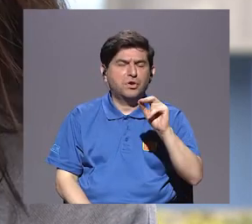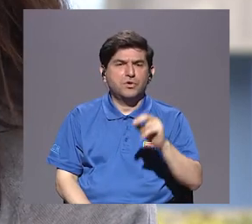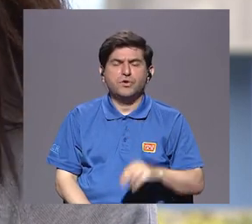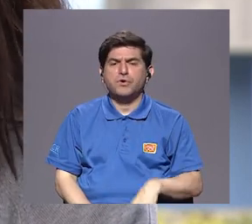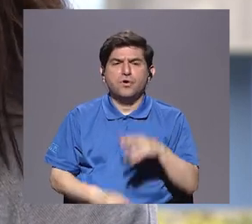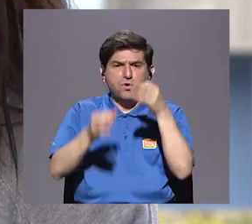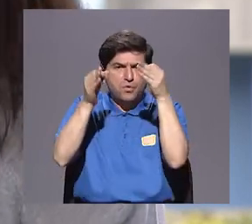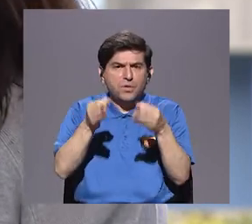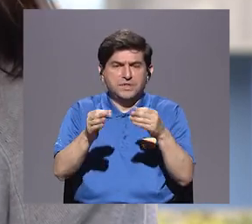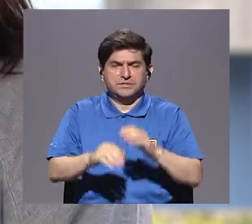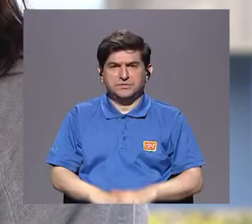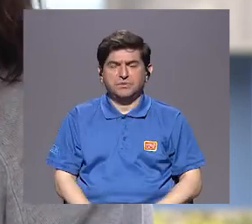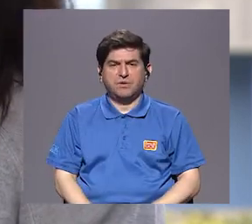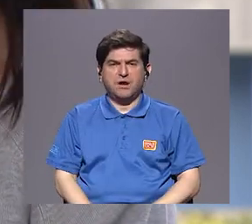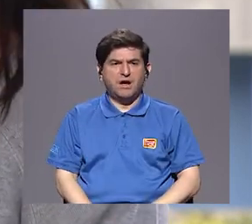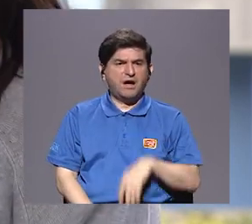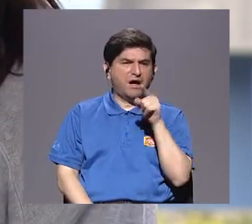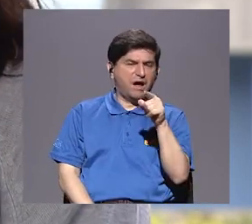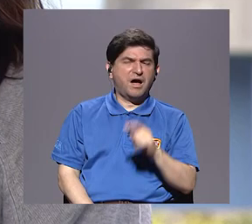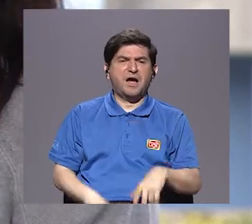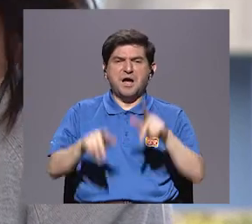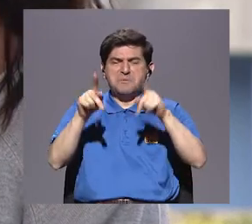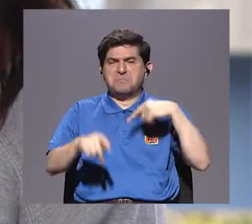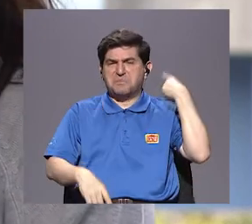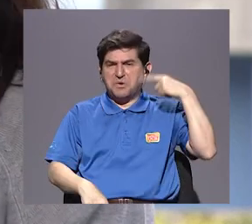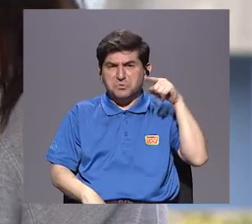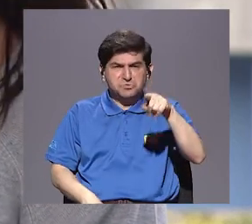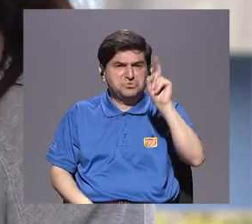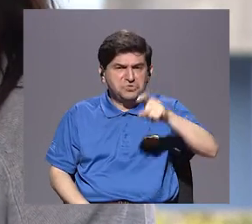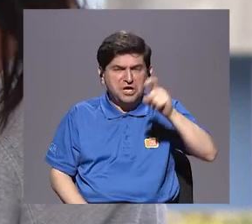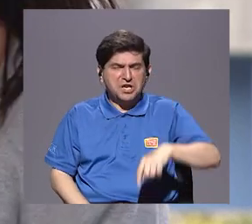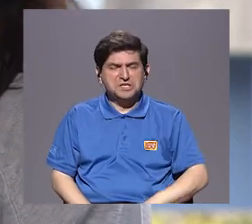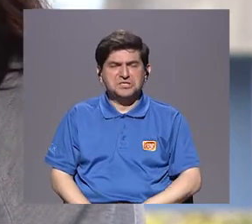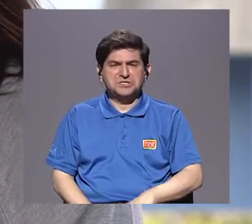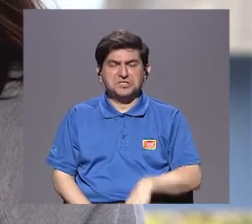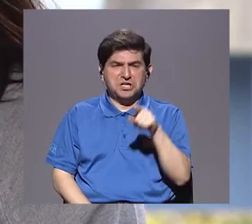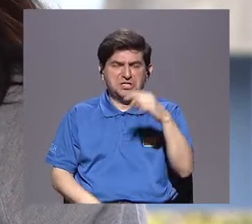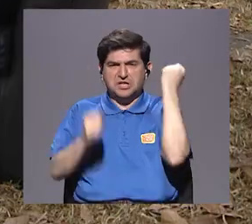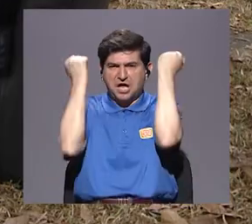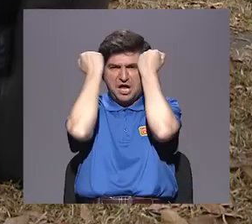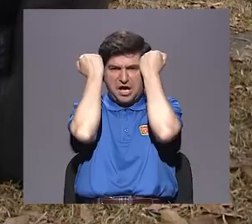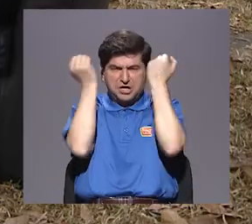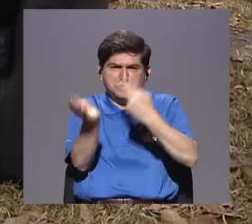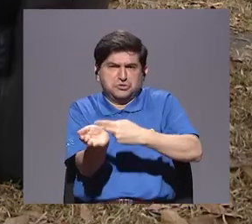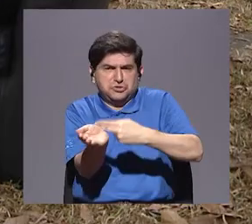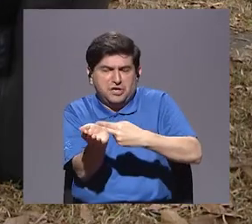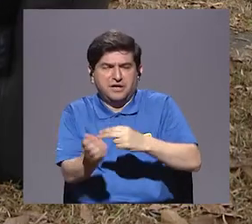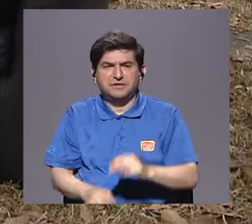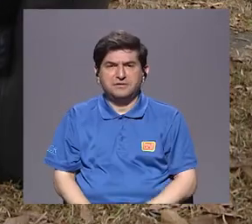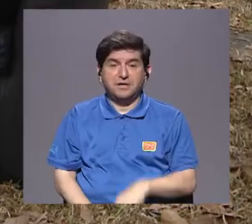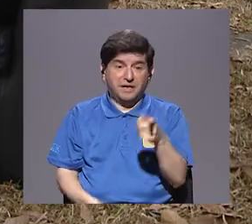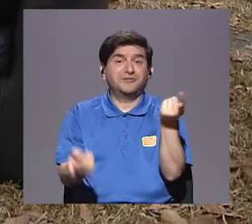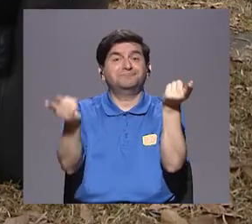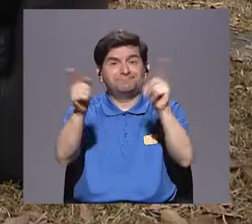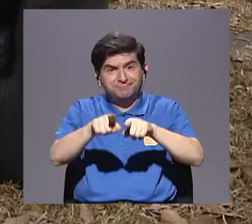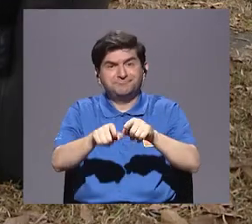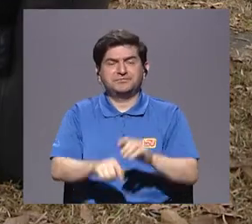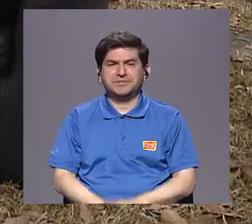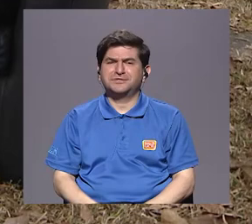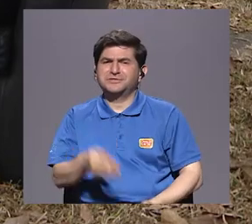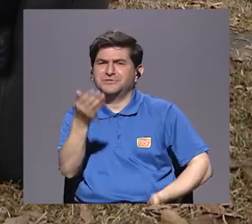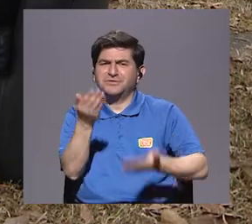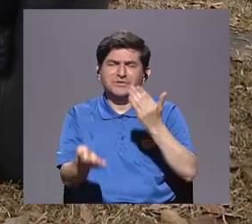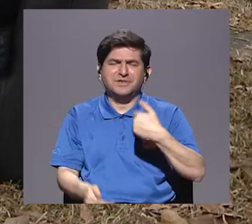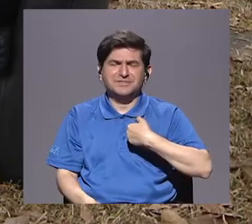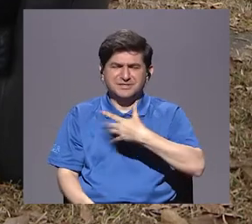a juzgarlos y decir, ah, pero eso es de los locos, o usted necesita ir al psiquiátrico. No, que a veces eso pasa. Sí, que tal